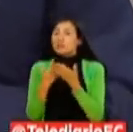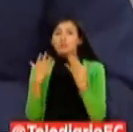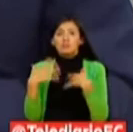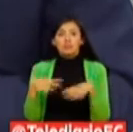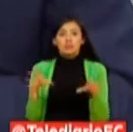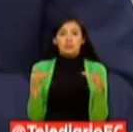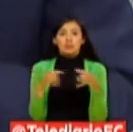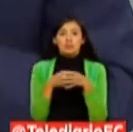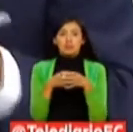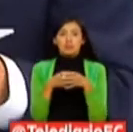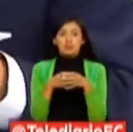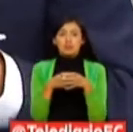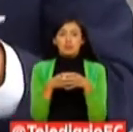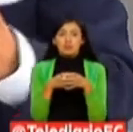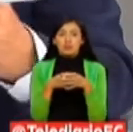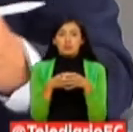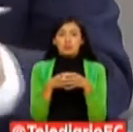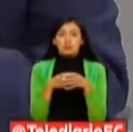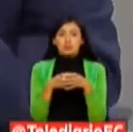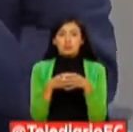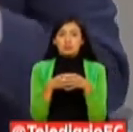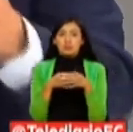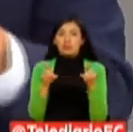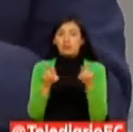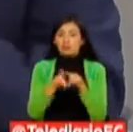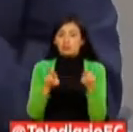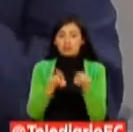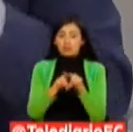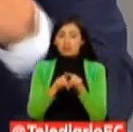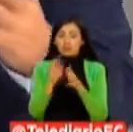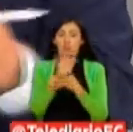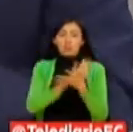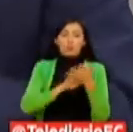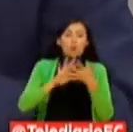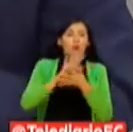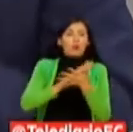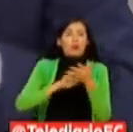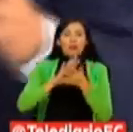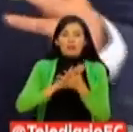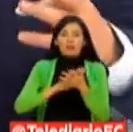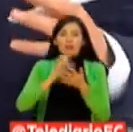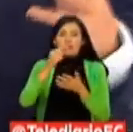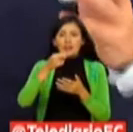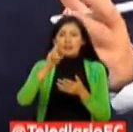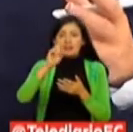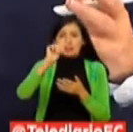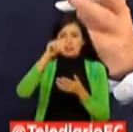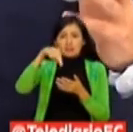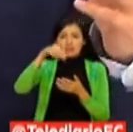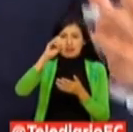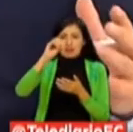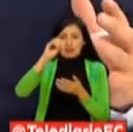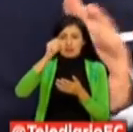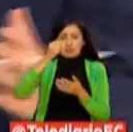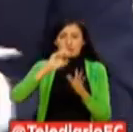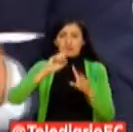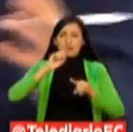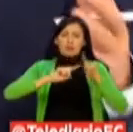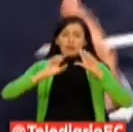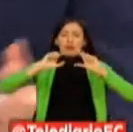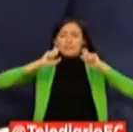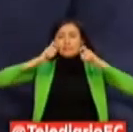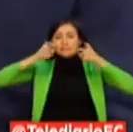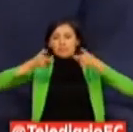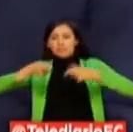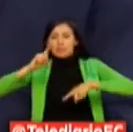cosechas y entre ellas con esta combinación extraordinaria de leguminosas que forman parte de este plato